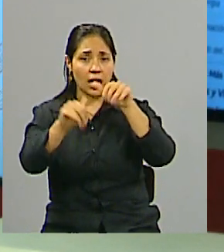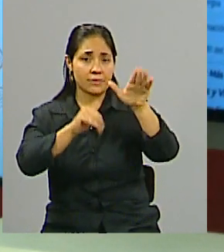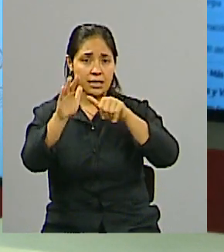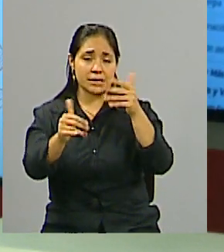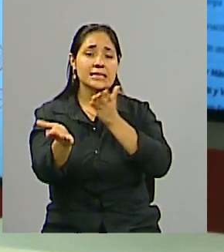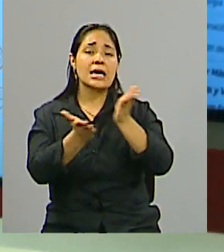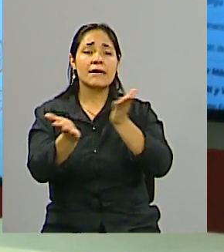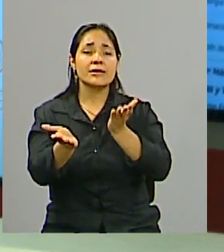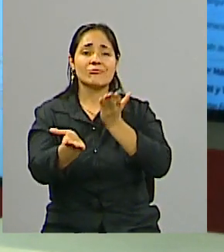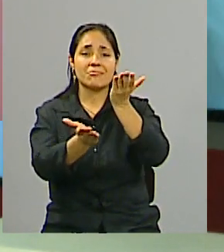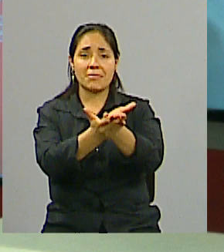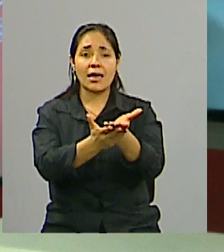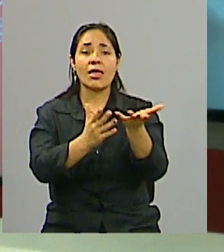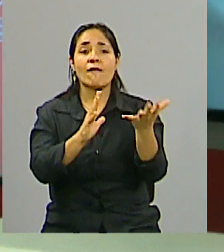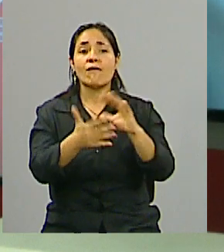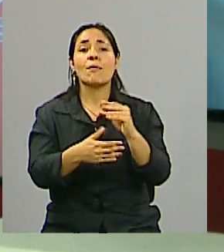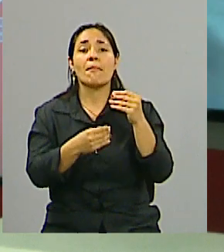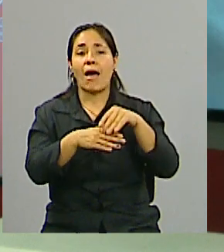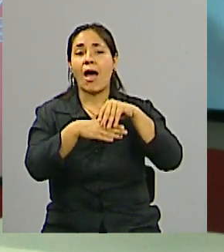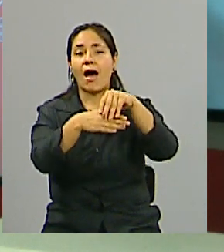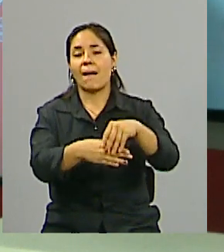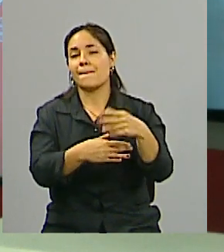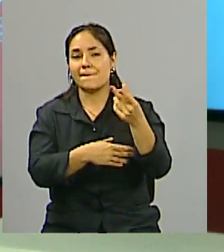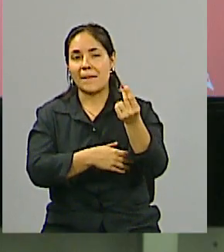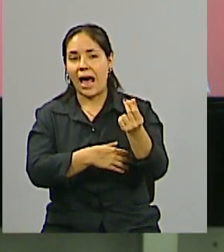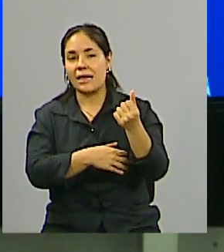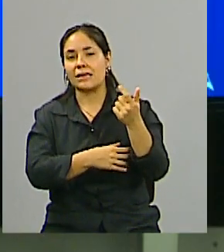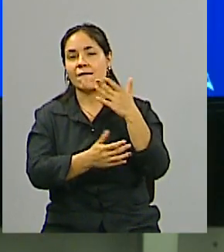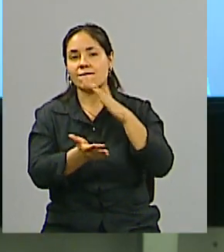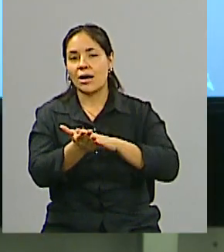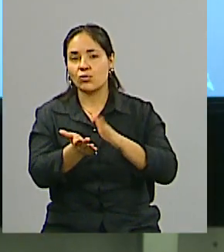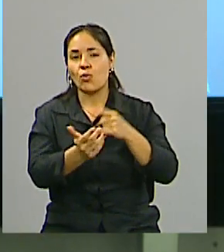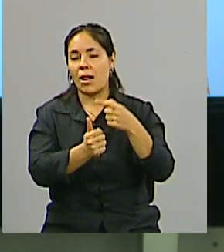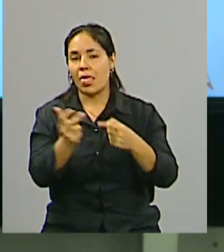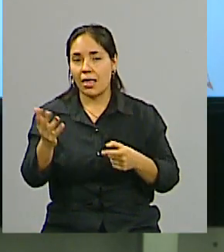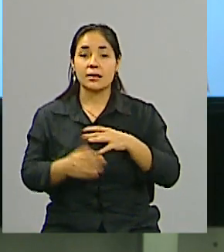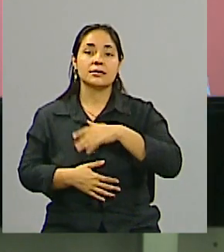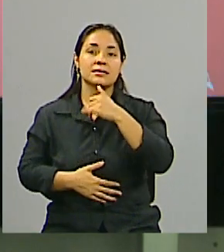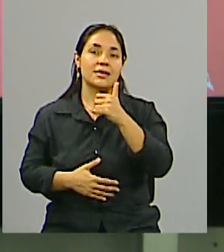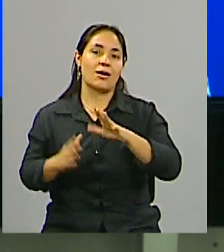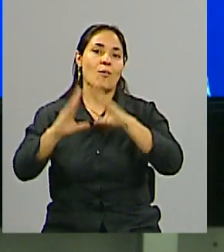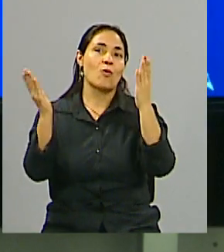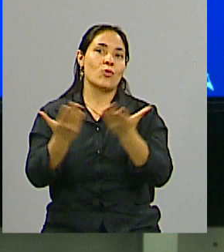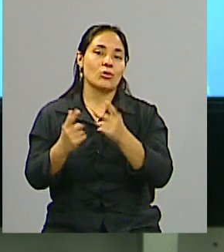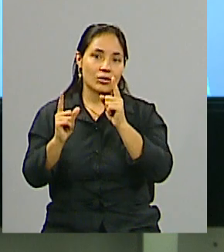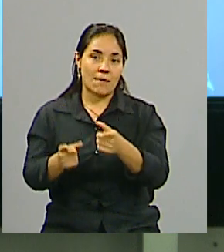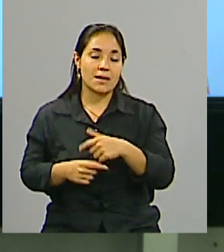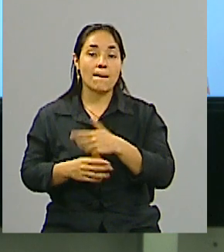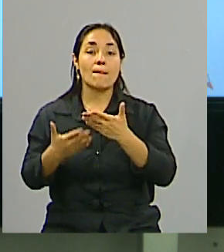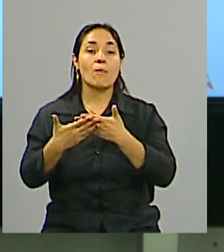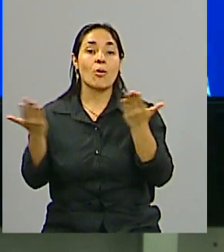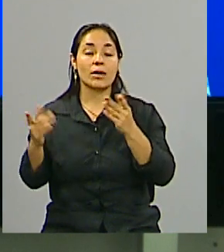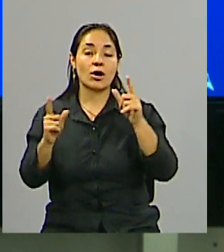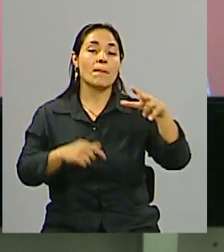mano de obra o suma esa mano de obra que está precarizada. Sí, podríamos decir que es un fenómeno global, es un fenómeno público y